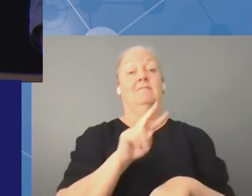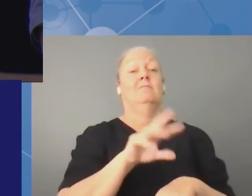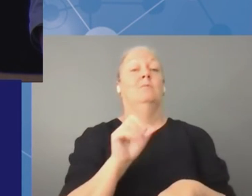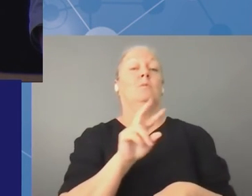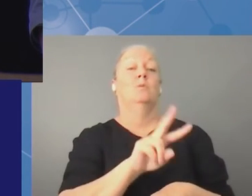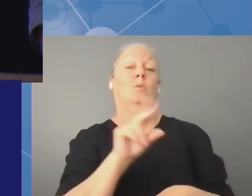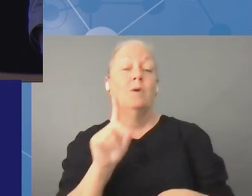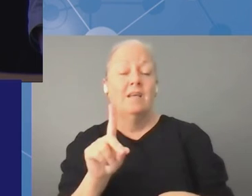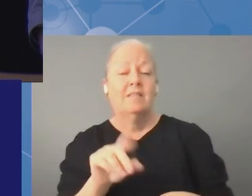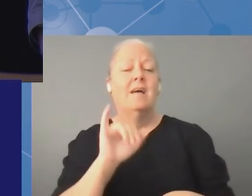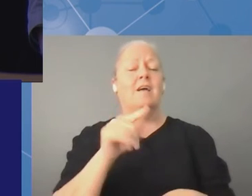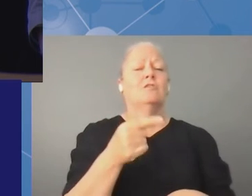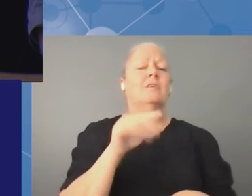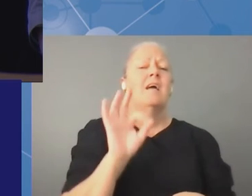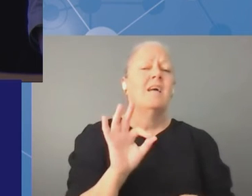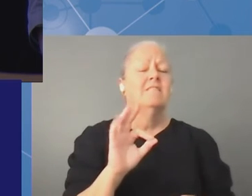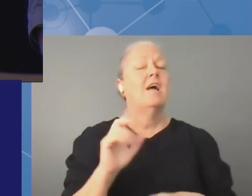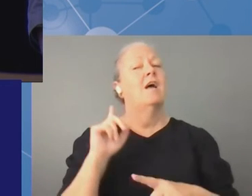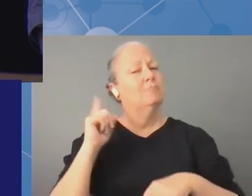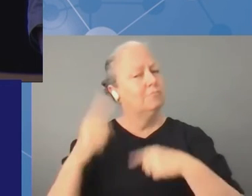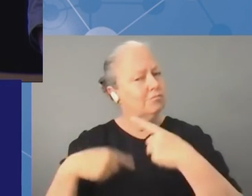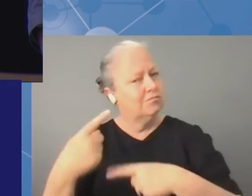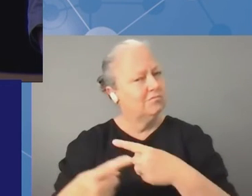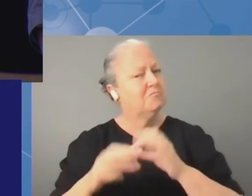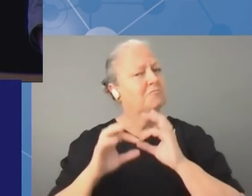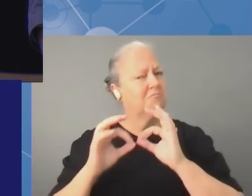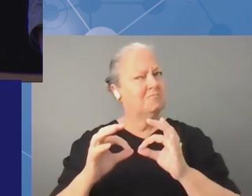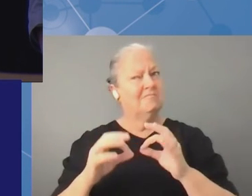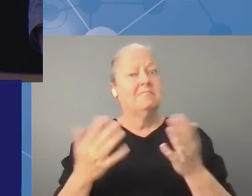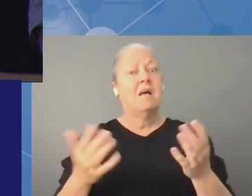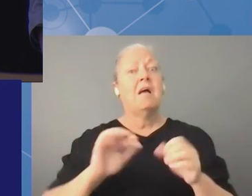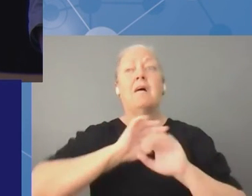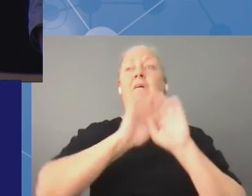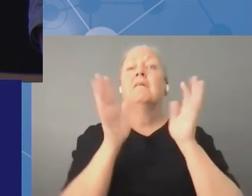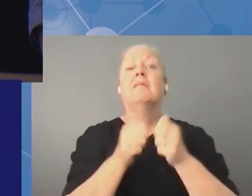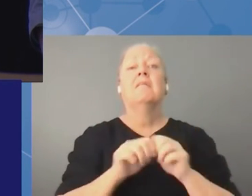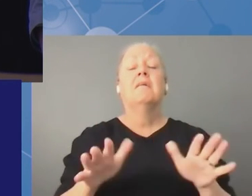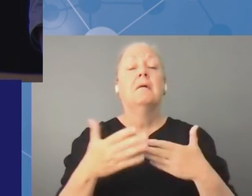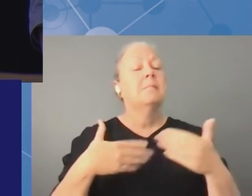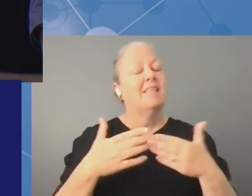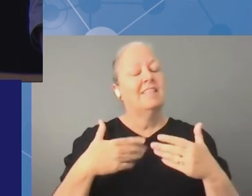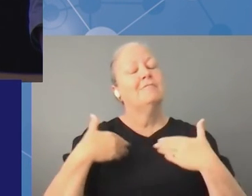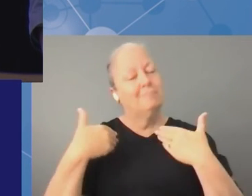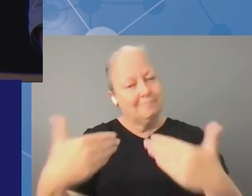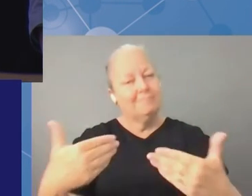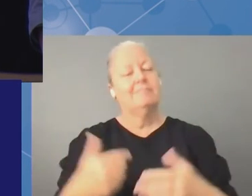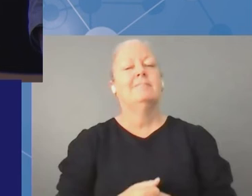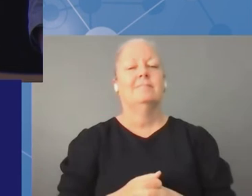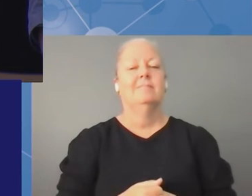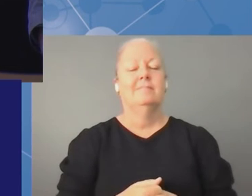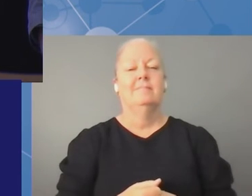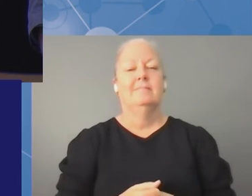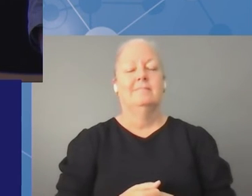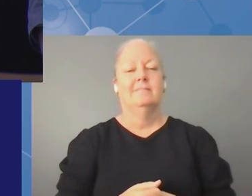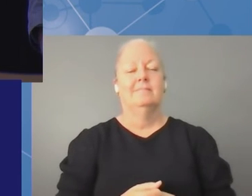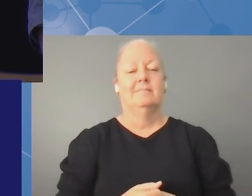pandemia. Nos sentimos muy agradecidos. Una pregunta, porque hemos visto que